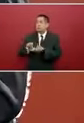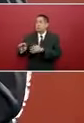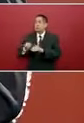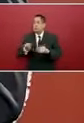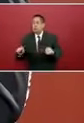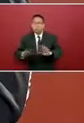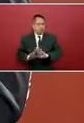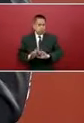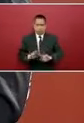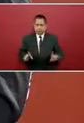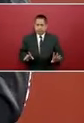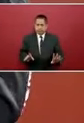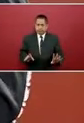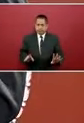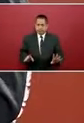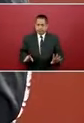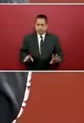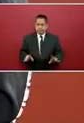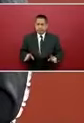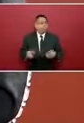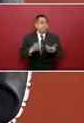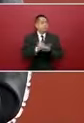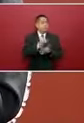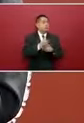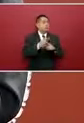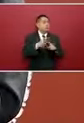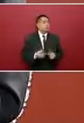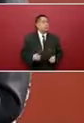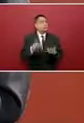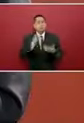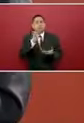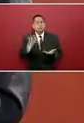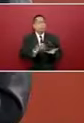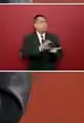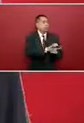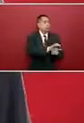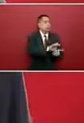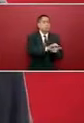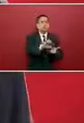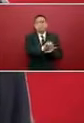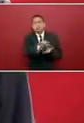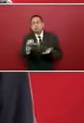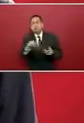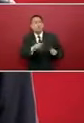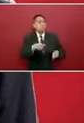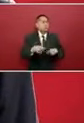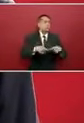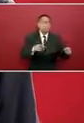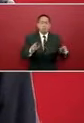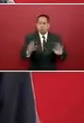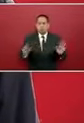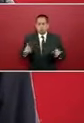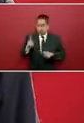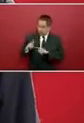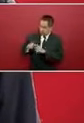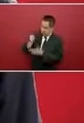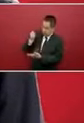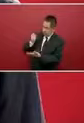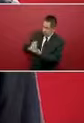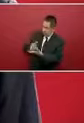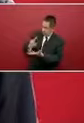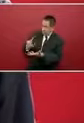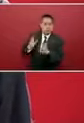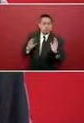ejercer el presupuesto, no decidir a quién entregar el presupuesto.